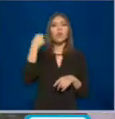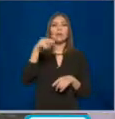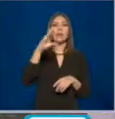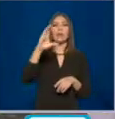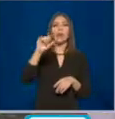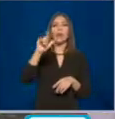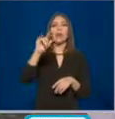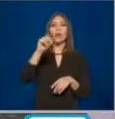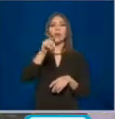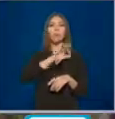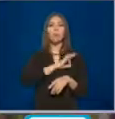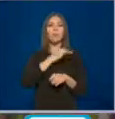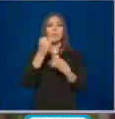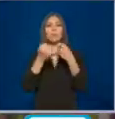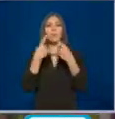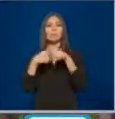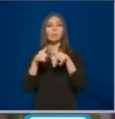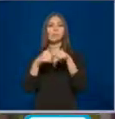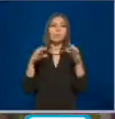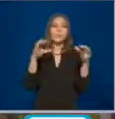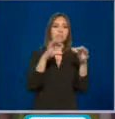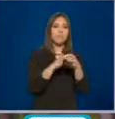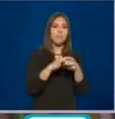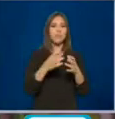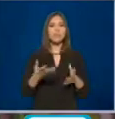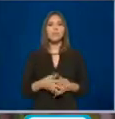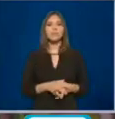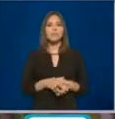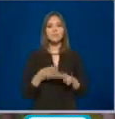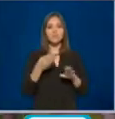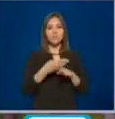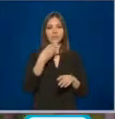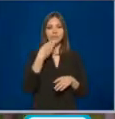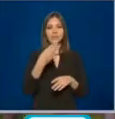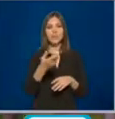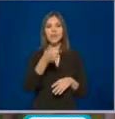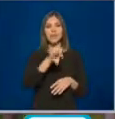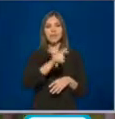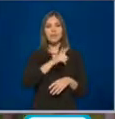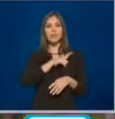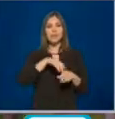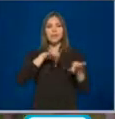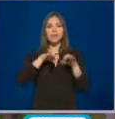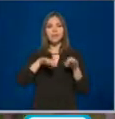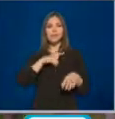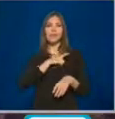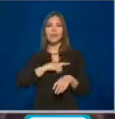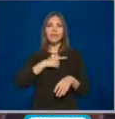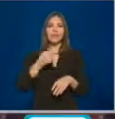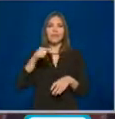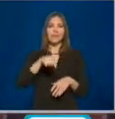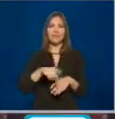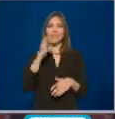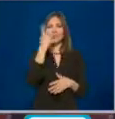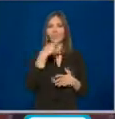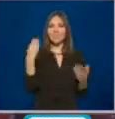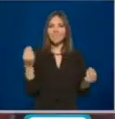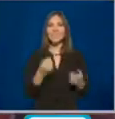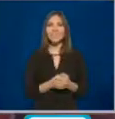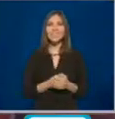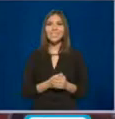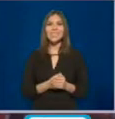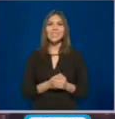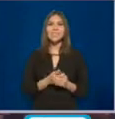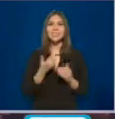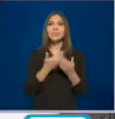jugar con Con ambos Qué mundos. cálida, Pamela. Y ya es ven. muy ves, cálida, Pamela. Pamela. Es que trabajar aquí es una Ahí cosa... está. Pues están increíbles los